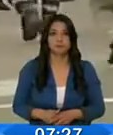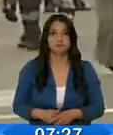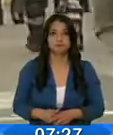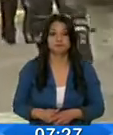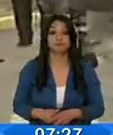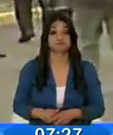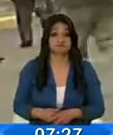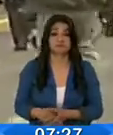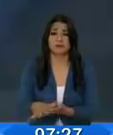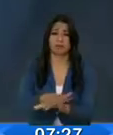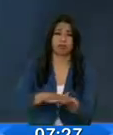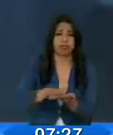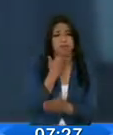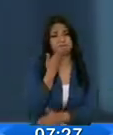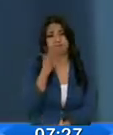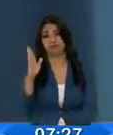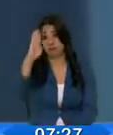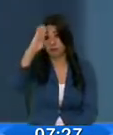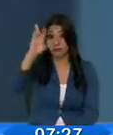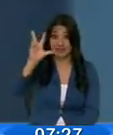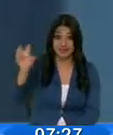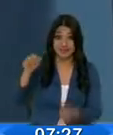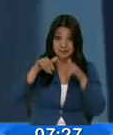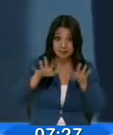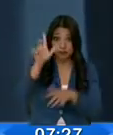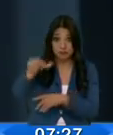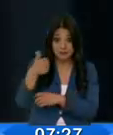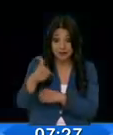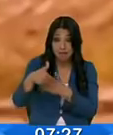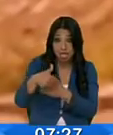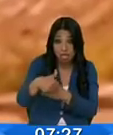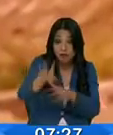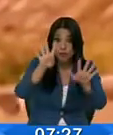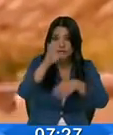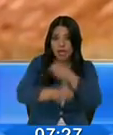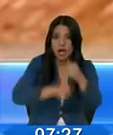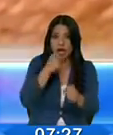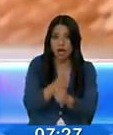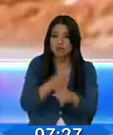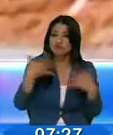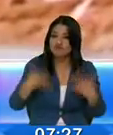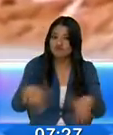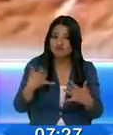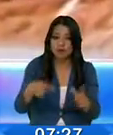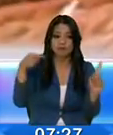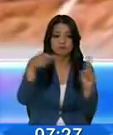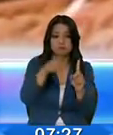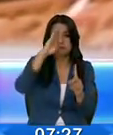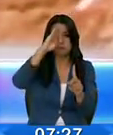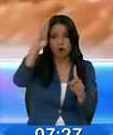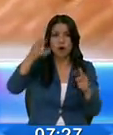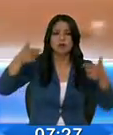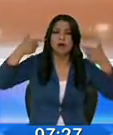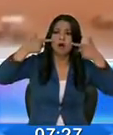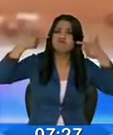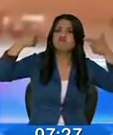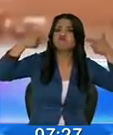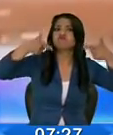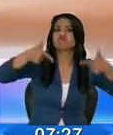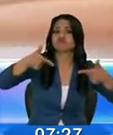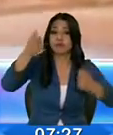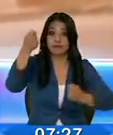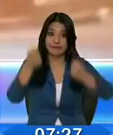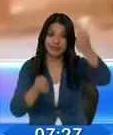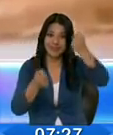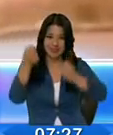9 años después de la revuelta policial del 30 de septiembre del 2010, el lugar donde murió Froilán Jiménez cuando custodiaba el vehículo en el que